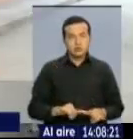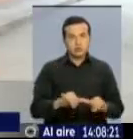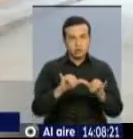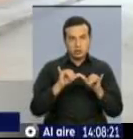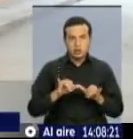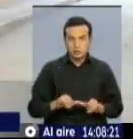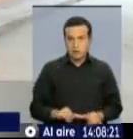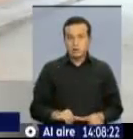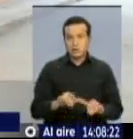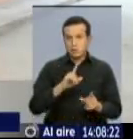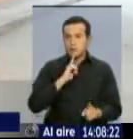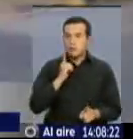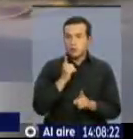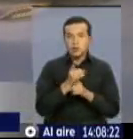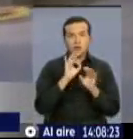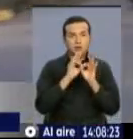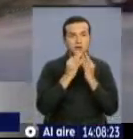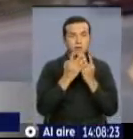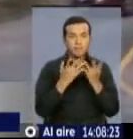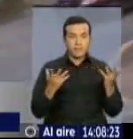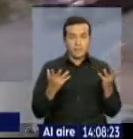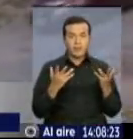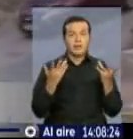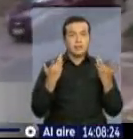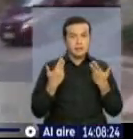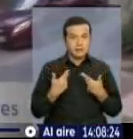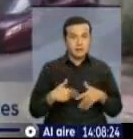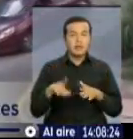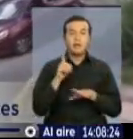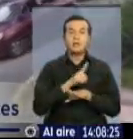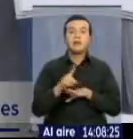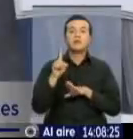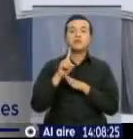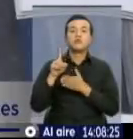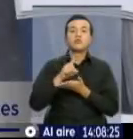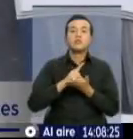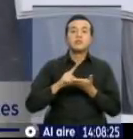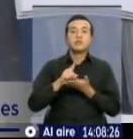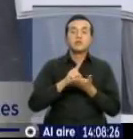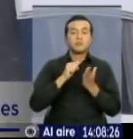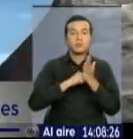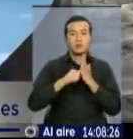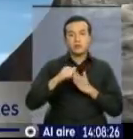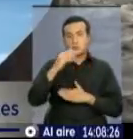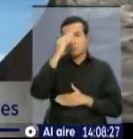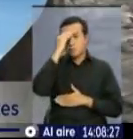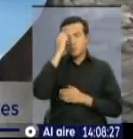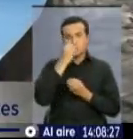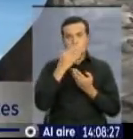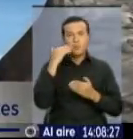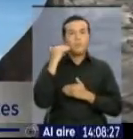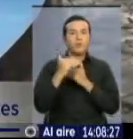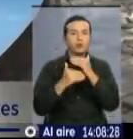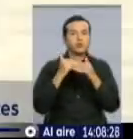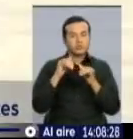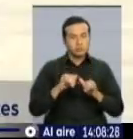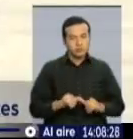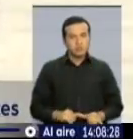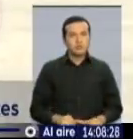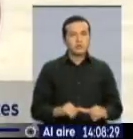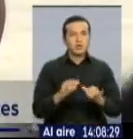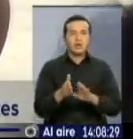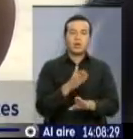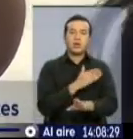planteles educativos o en las familias. Los casos presentados en la Dirección Distrital del Ministerio de Educación están en proceso de indagación previa